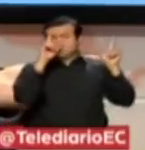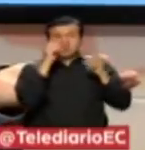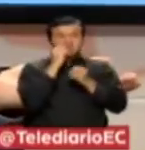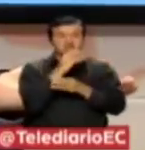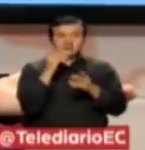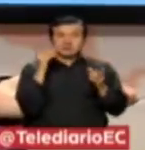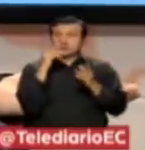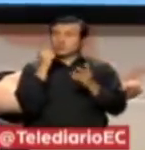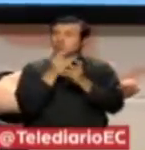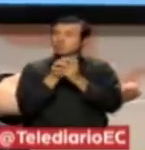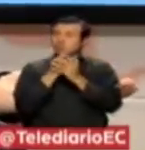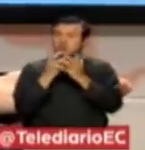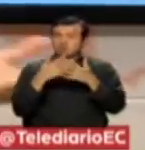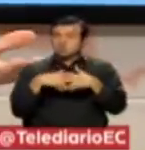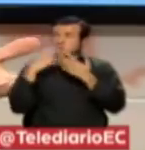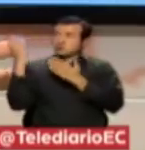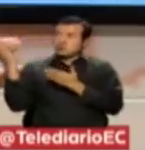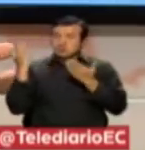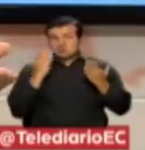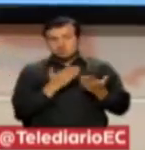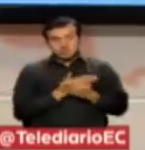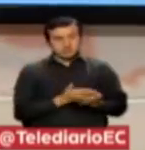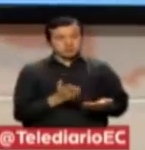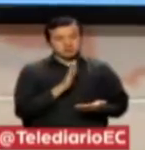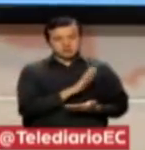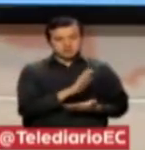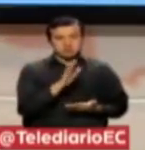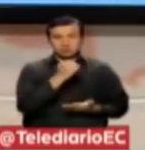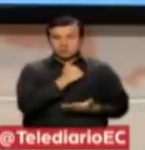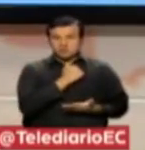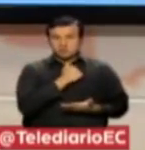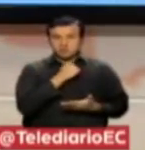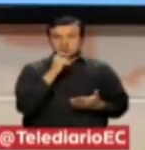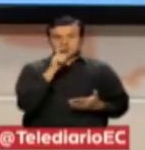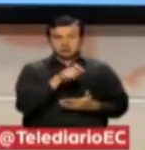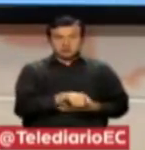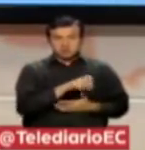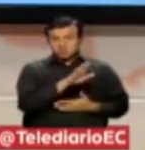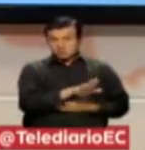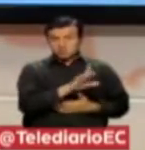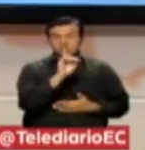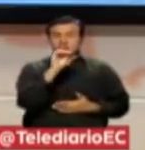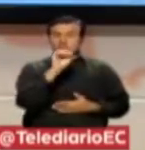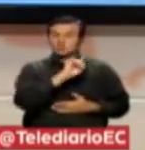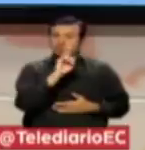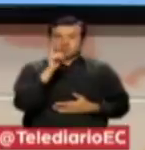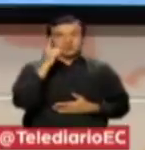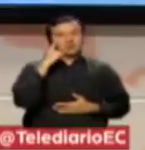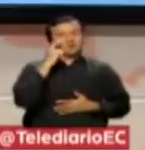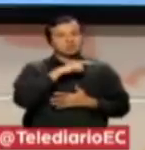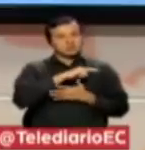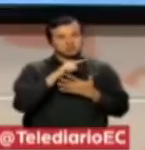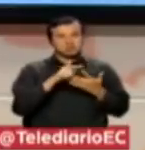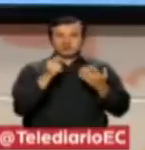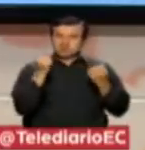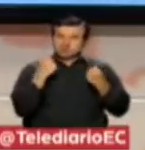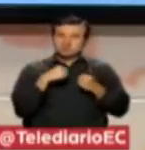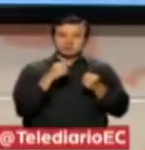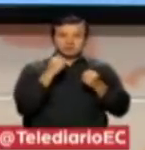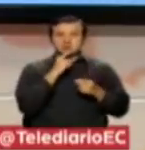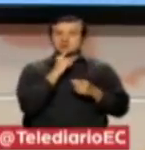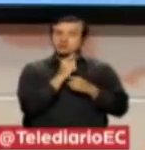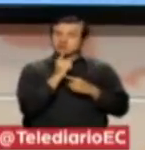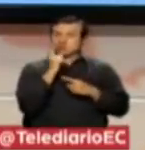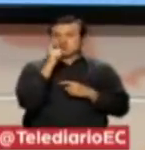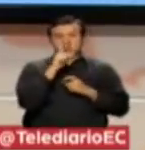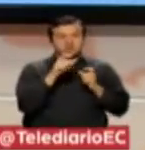reportado la importación de esas máquinas. Claramente ahí el propietario no es esa persona. Entonces, lo que significa es que tenemos que apretar fuerte, que tenemos que